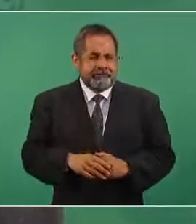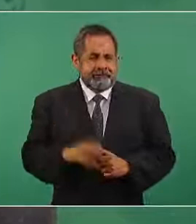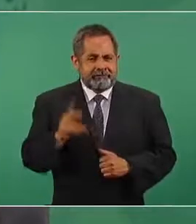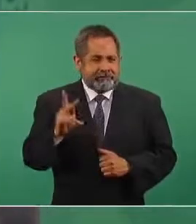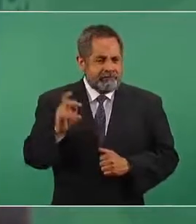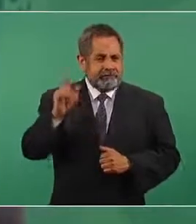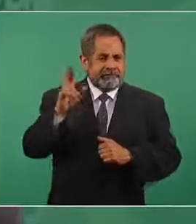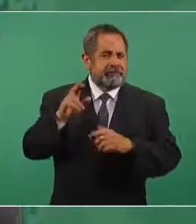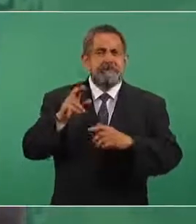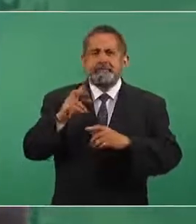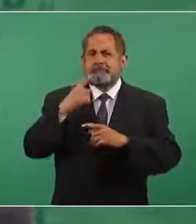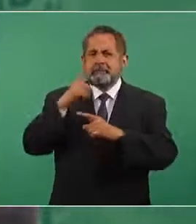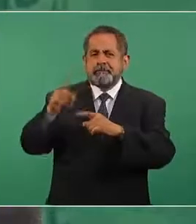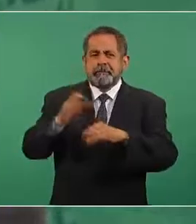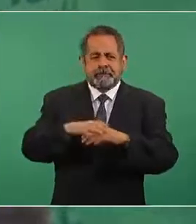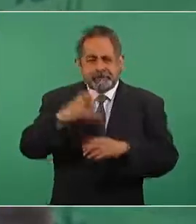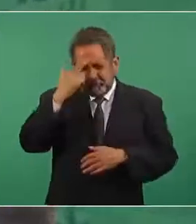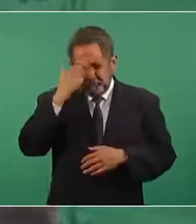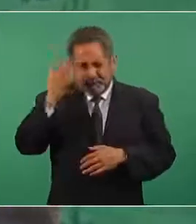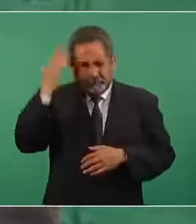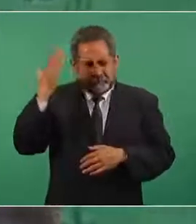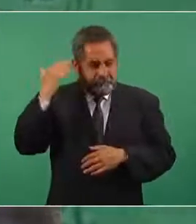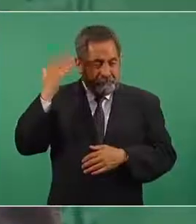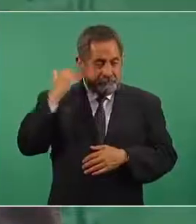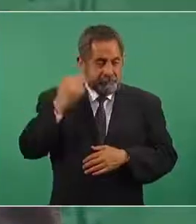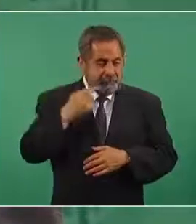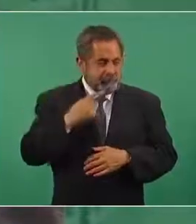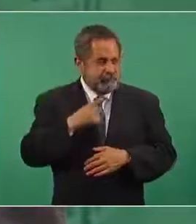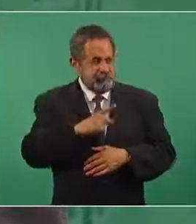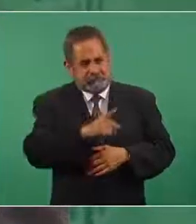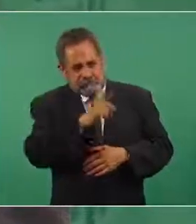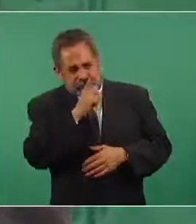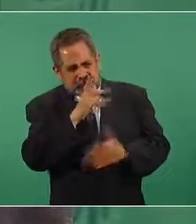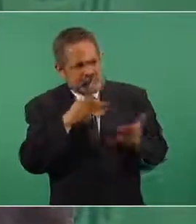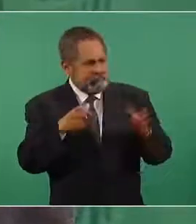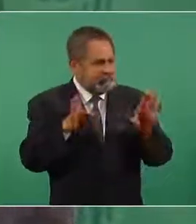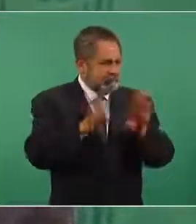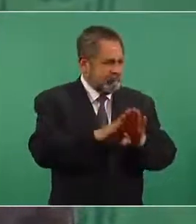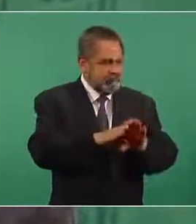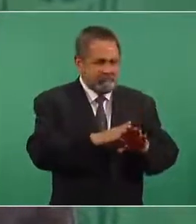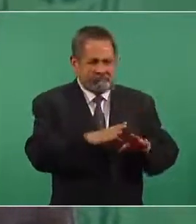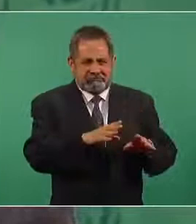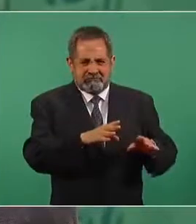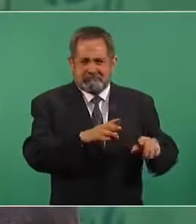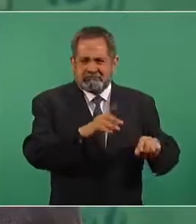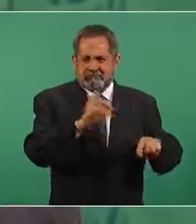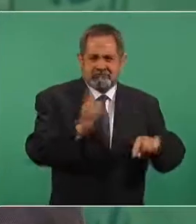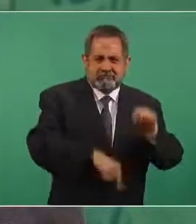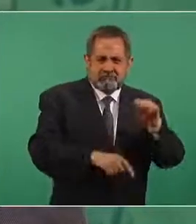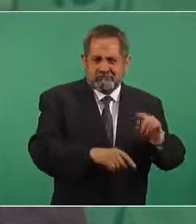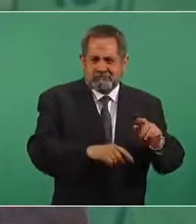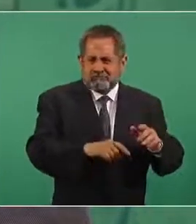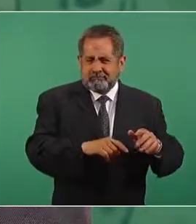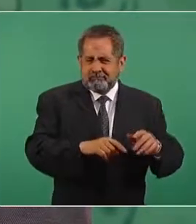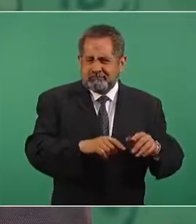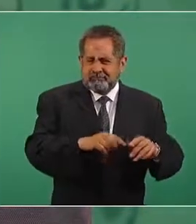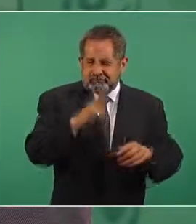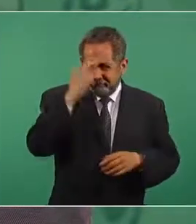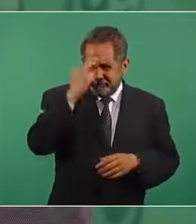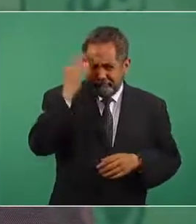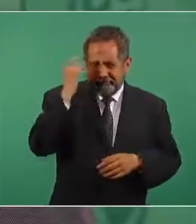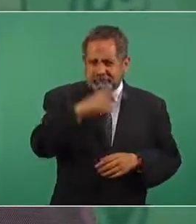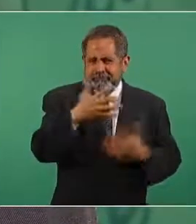por la censura, la represión, el despojo de los bienes